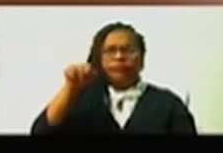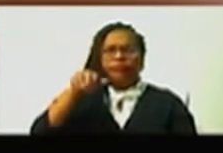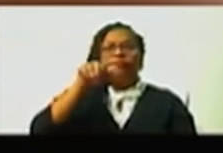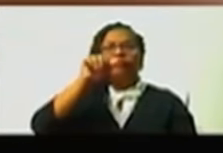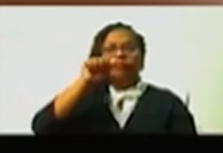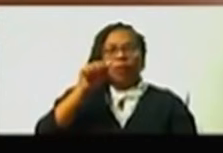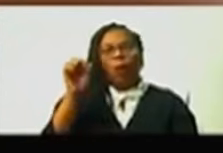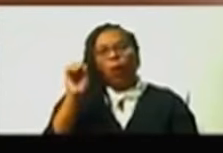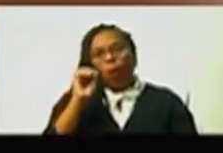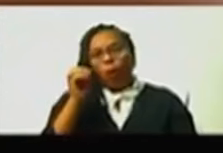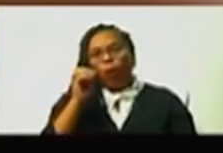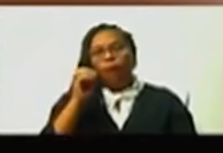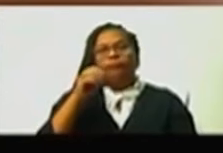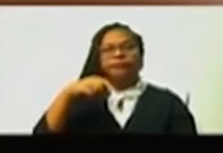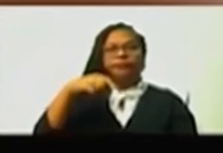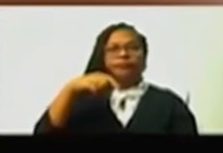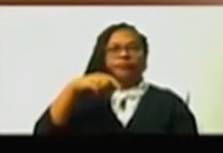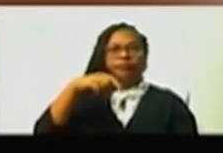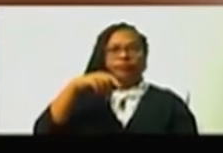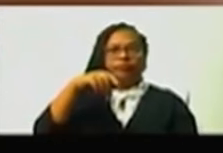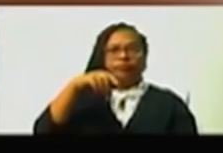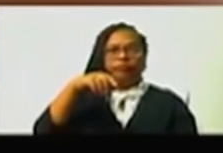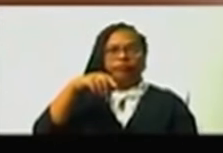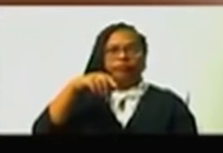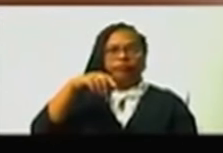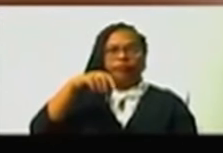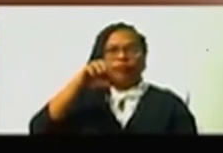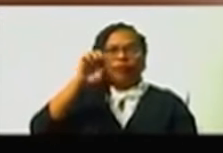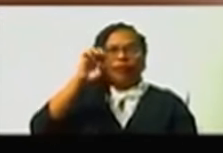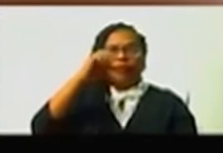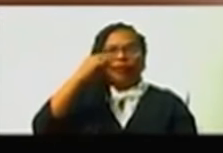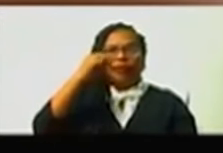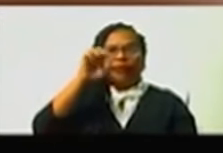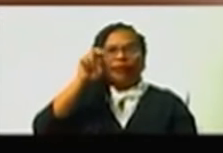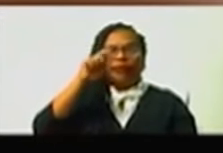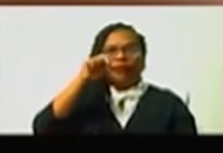Samaná. Le vendieron a la comunidad